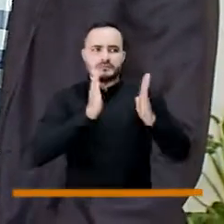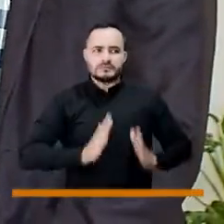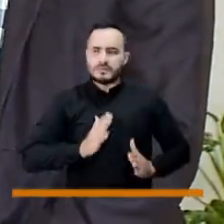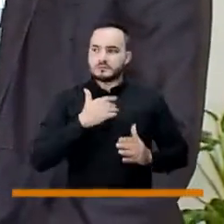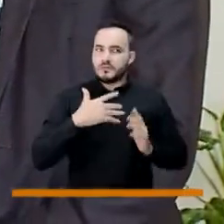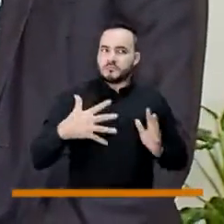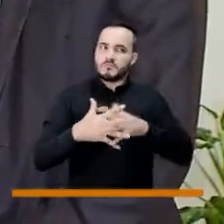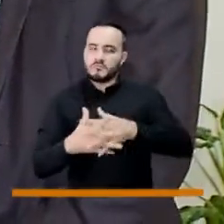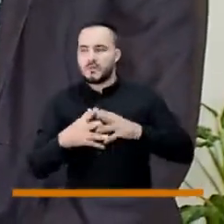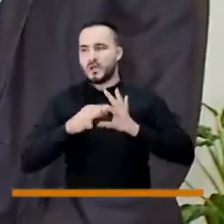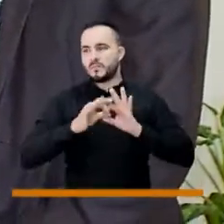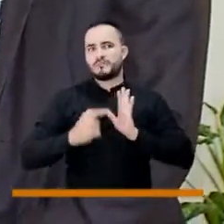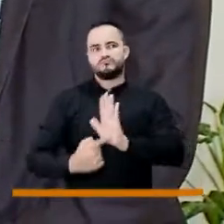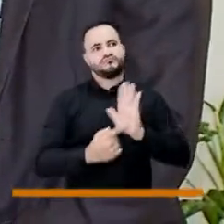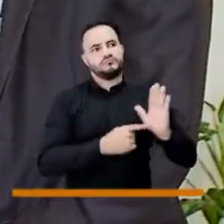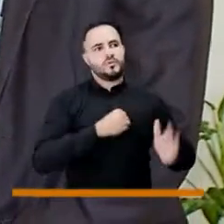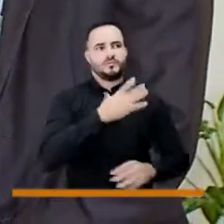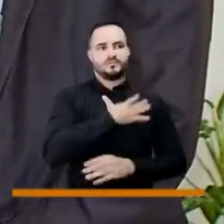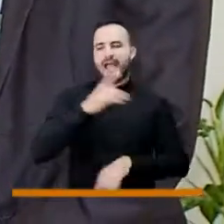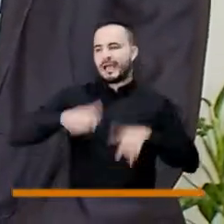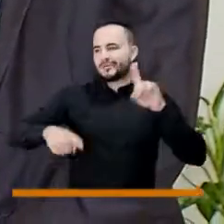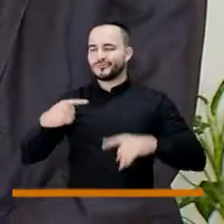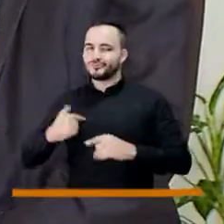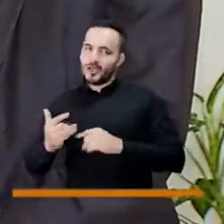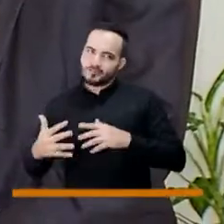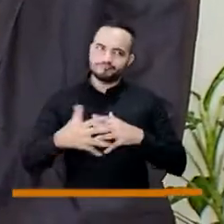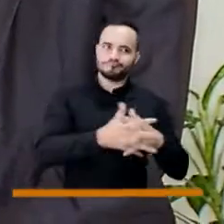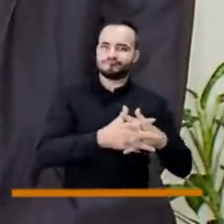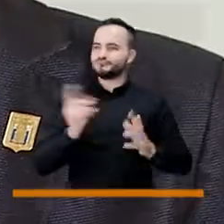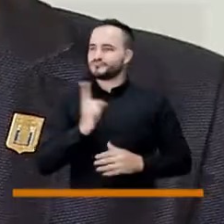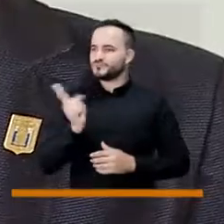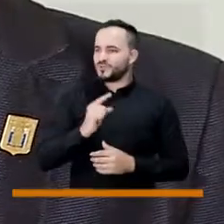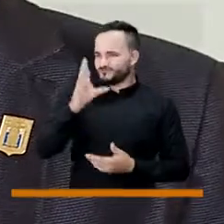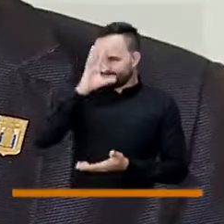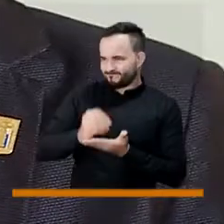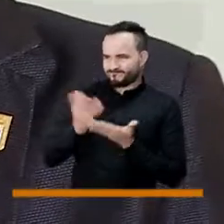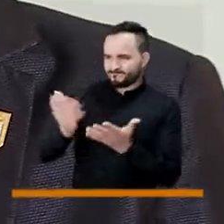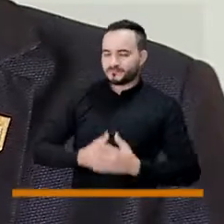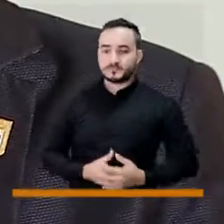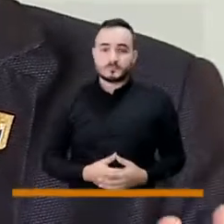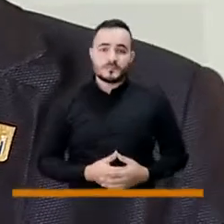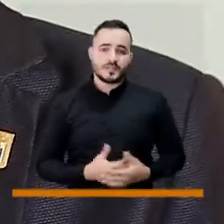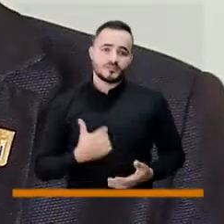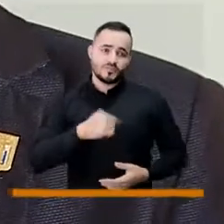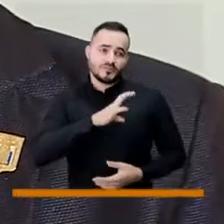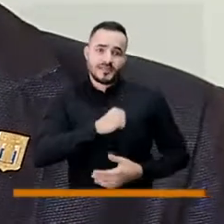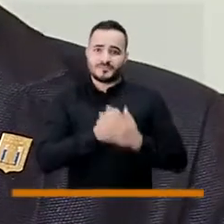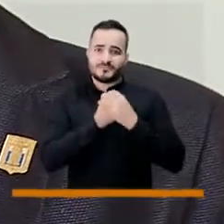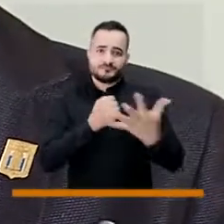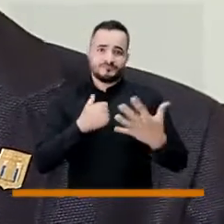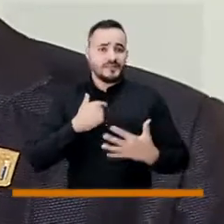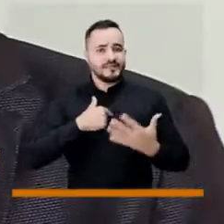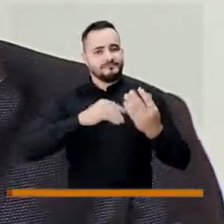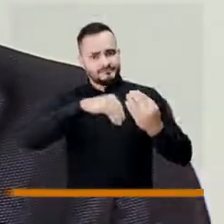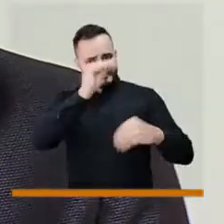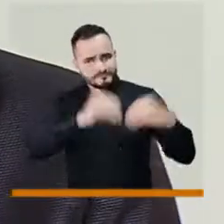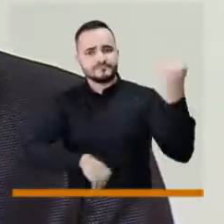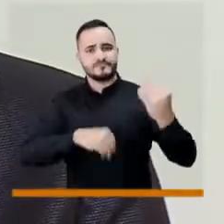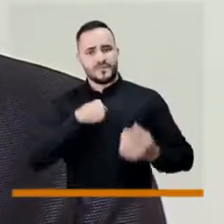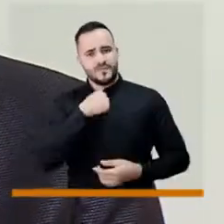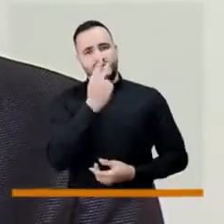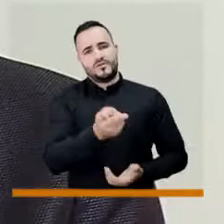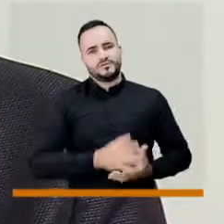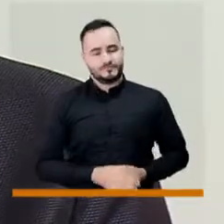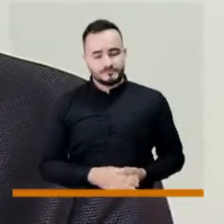no se han podido vincular a esta Fiesta del Libro del 2021? Desafortunadamente tengo que manifestarlo, mi voz de protesta, porque